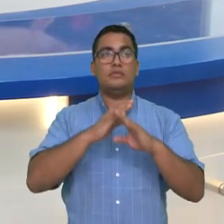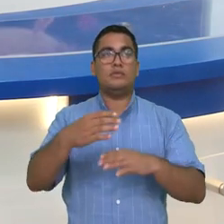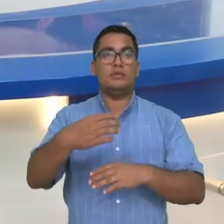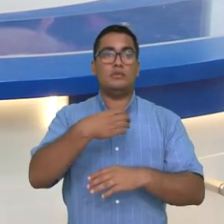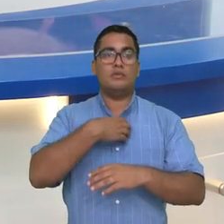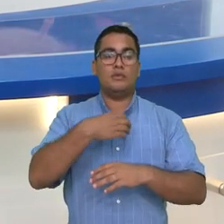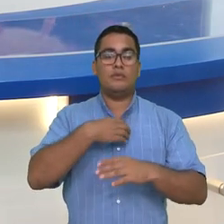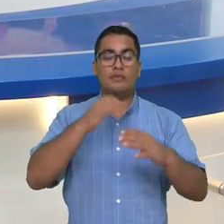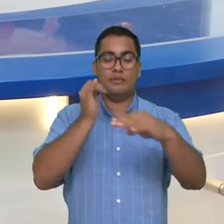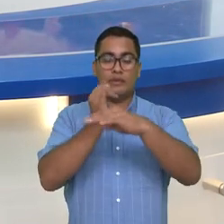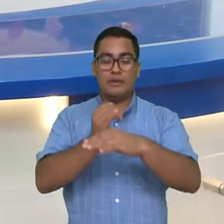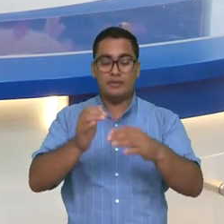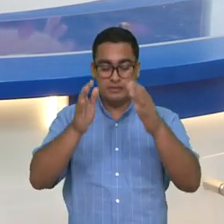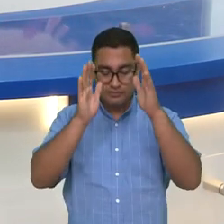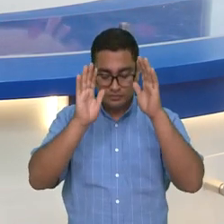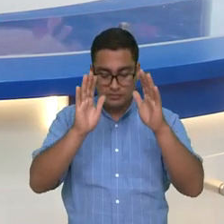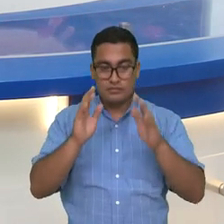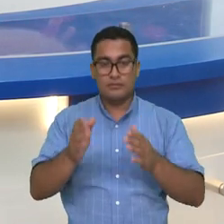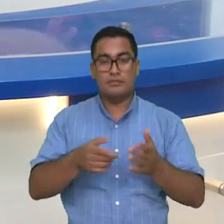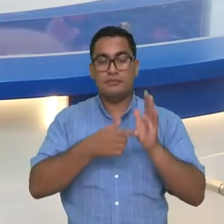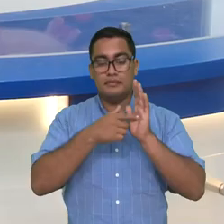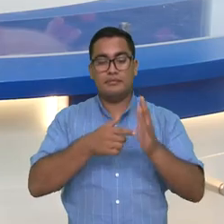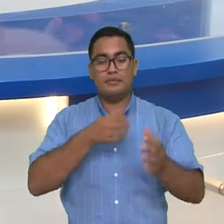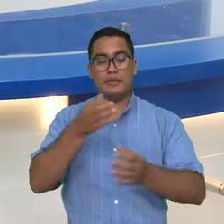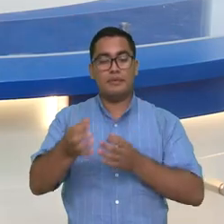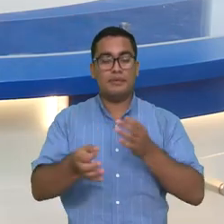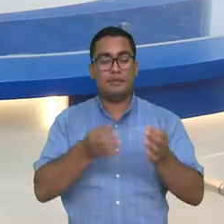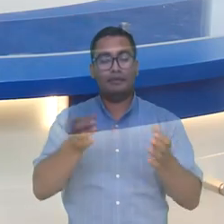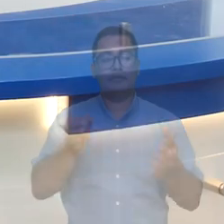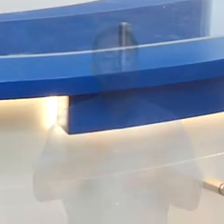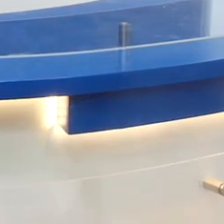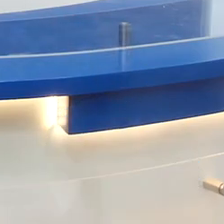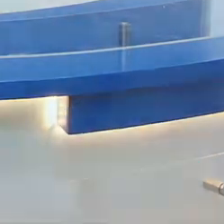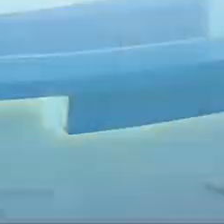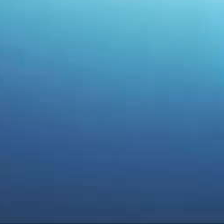de adoración. En el siguiente reporte le brindamos más detalles.